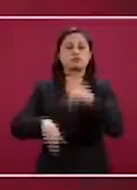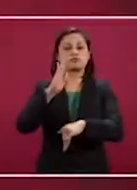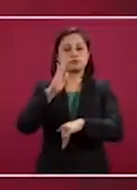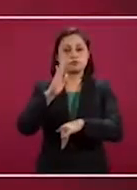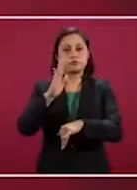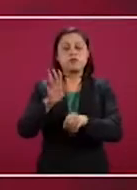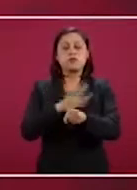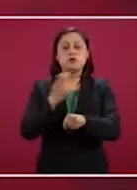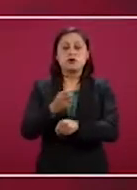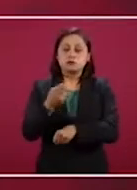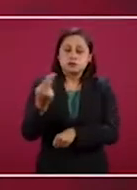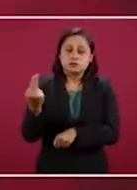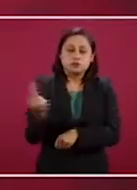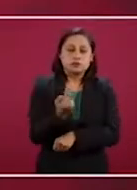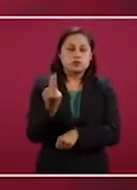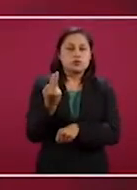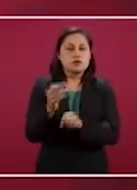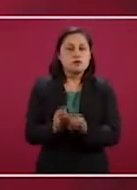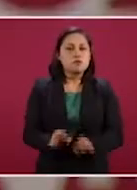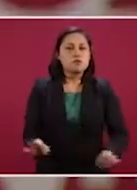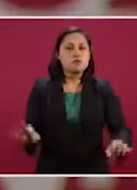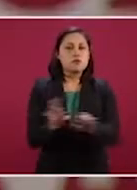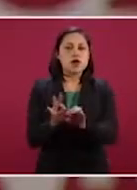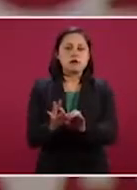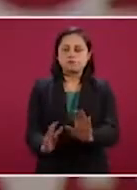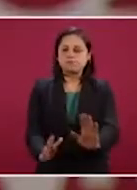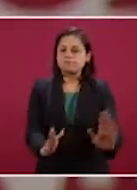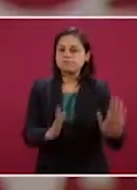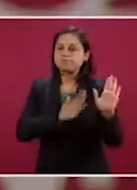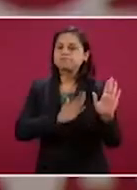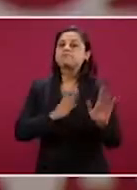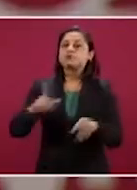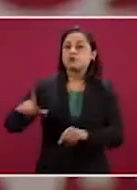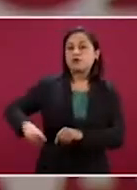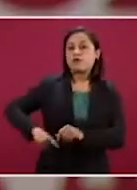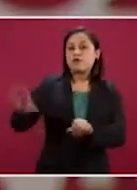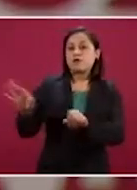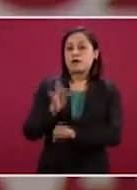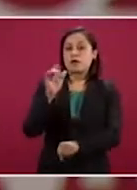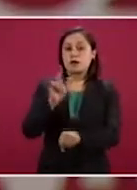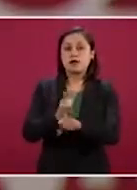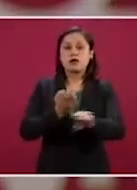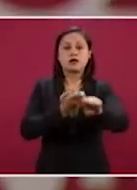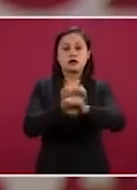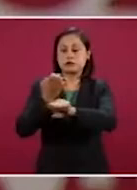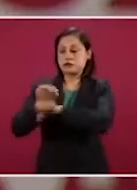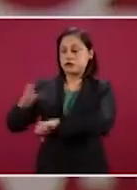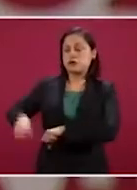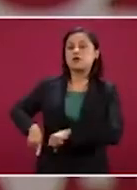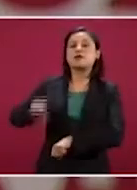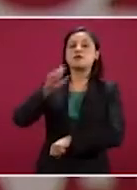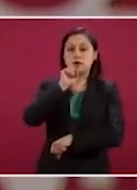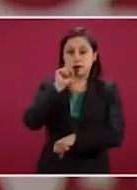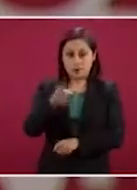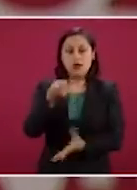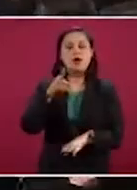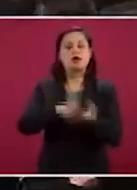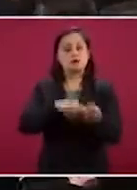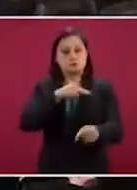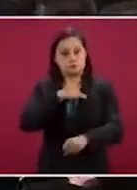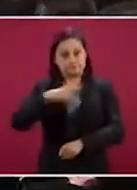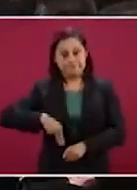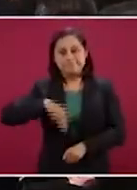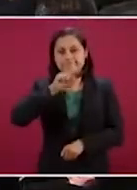el apoyo y compromiso del gobierno federal y de los gobiernos estatales y municipales. Como han podido